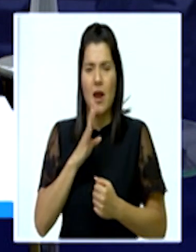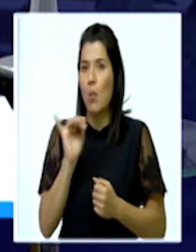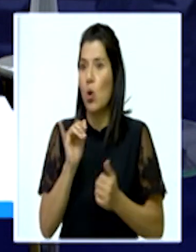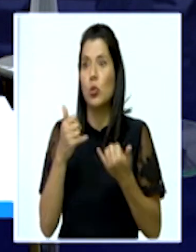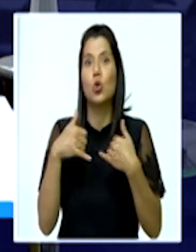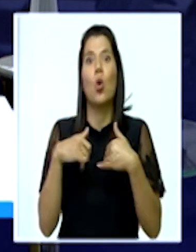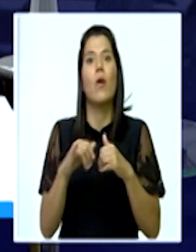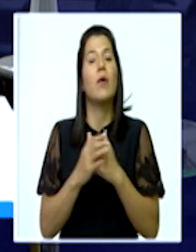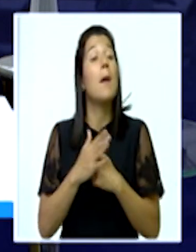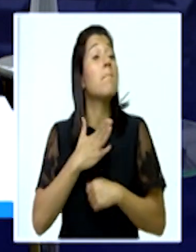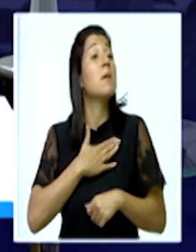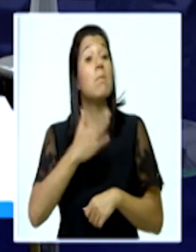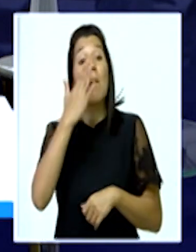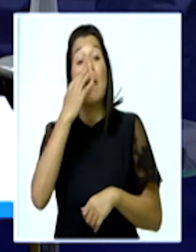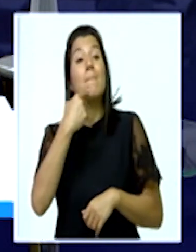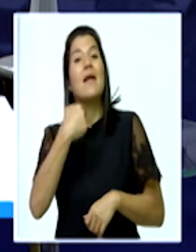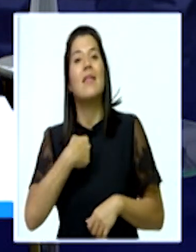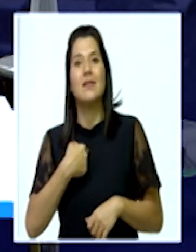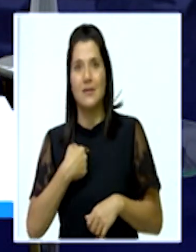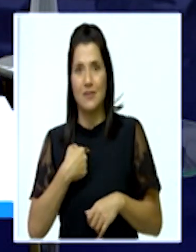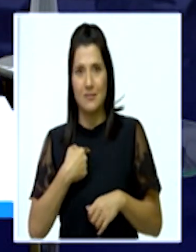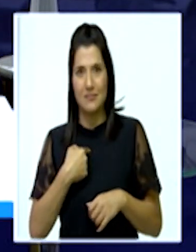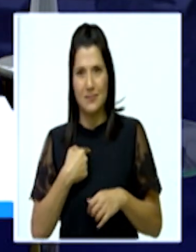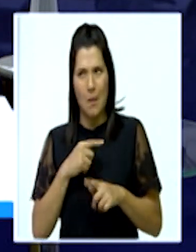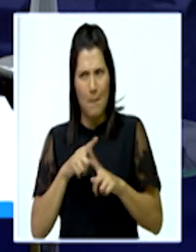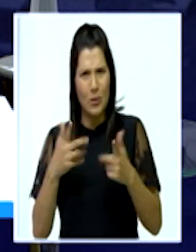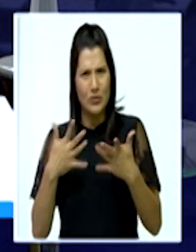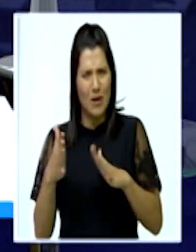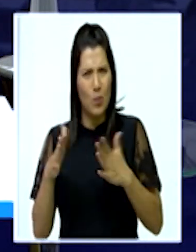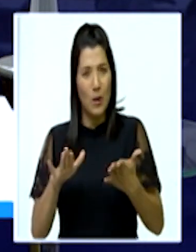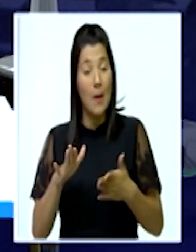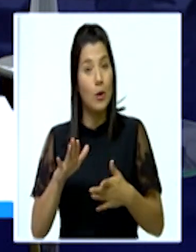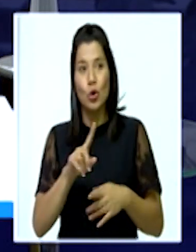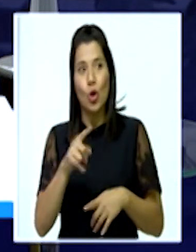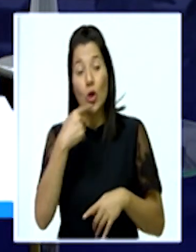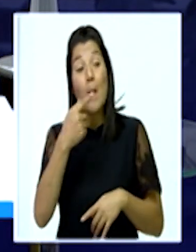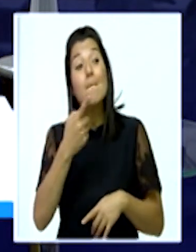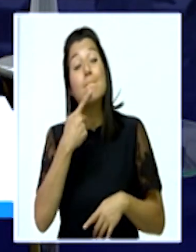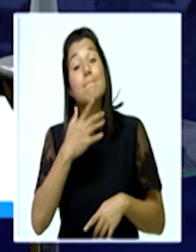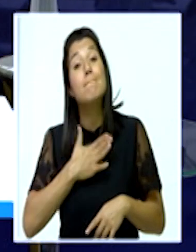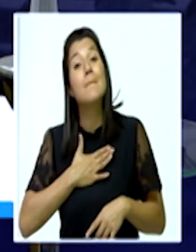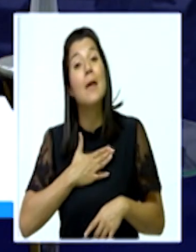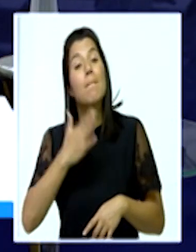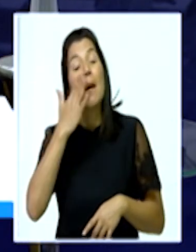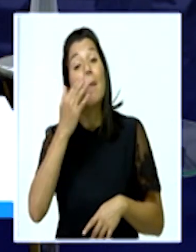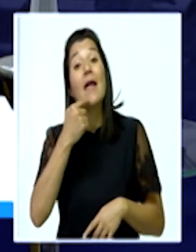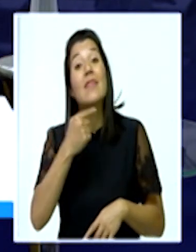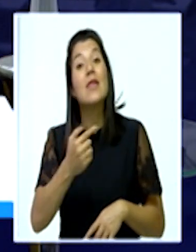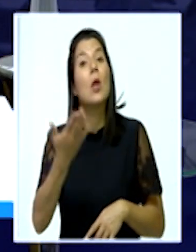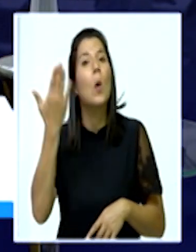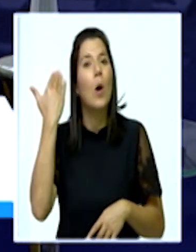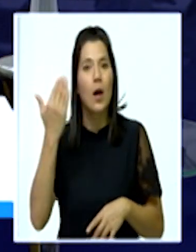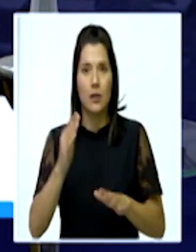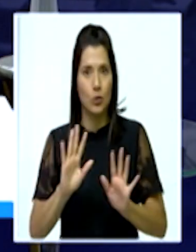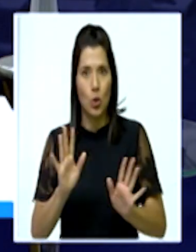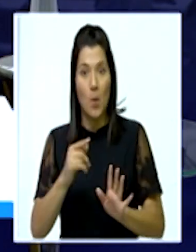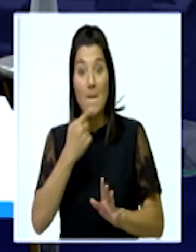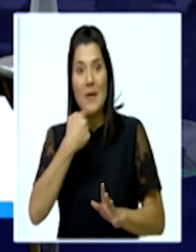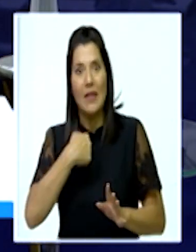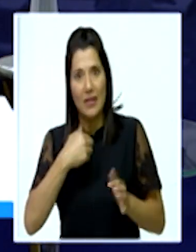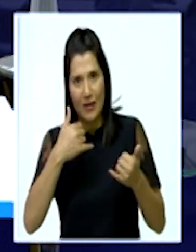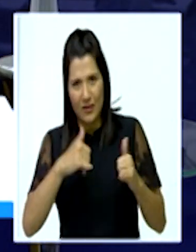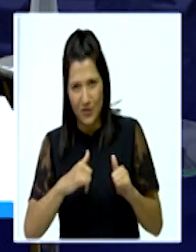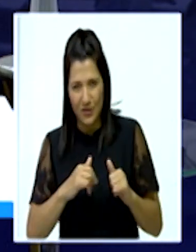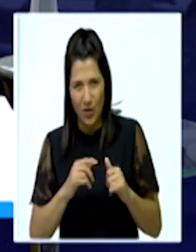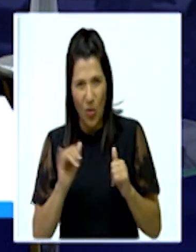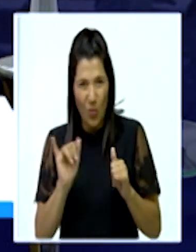me dice, mi papá me dice, y ya está muerta, y no decimos, mi mamá me decía. Entonces pasa un periodo de negación para